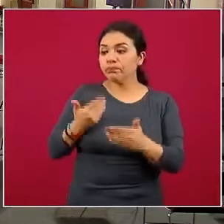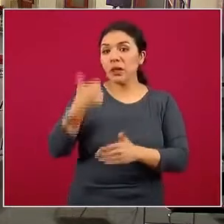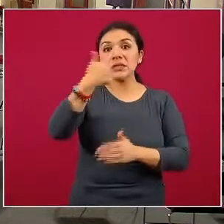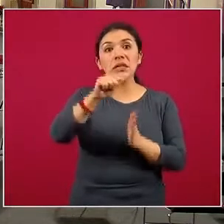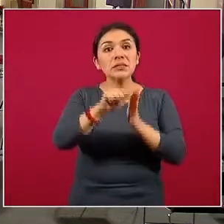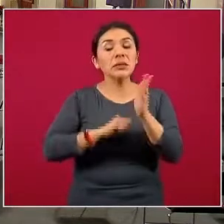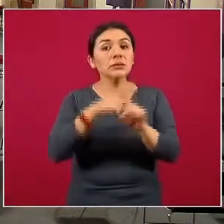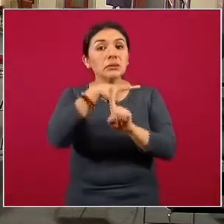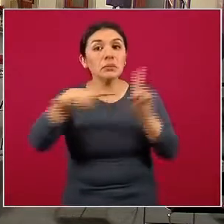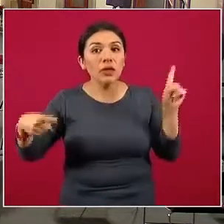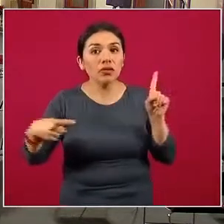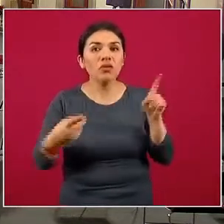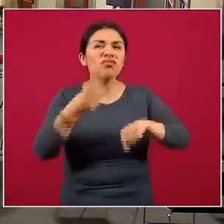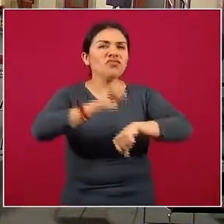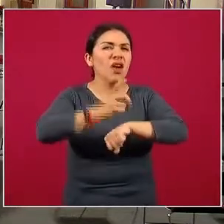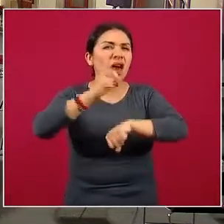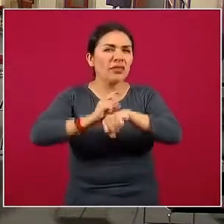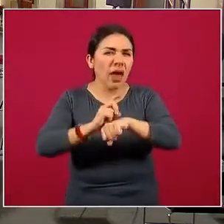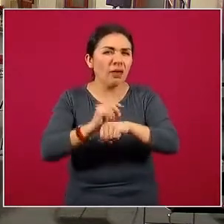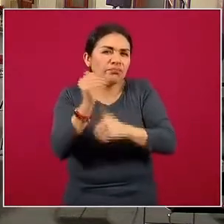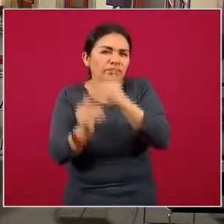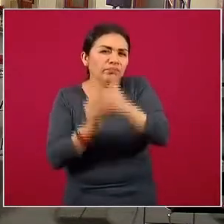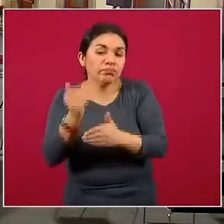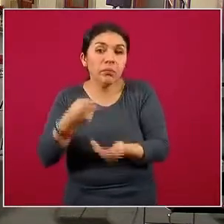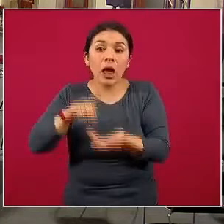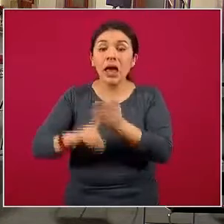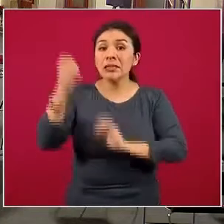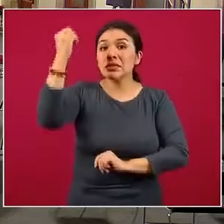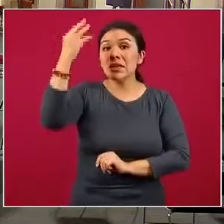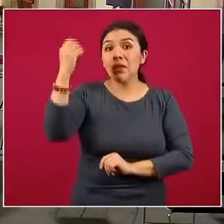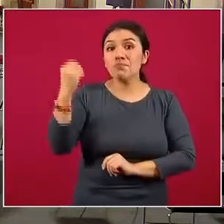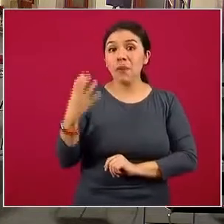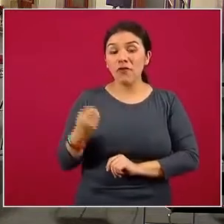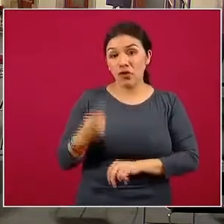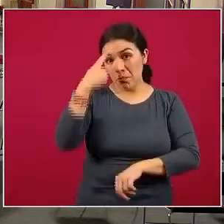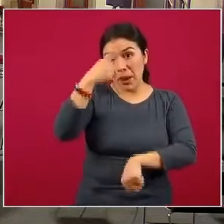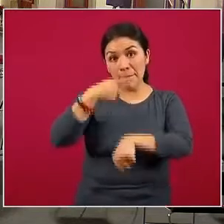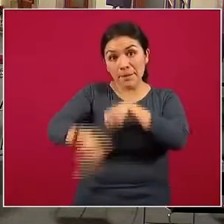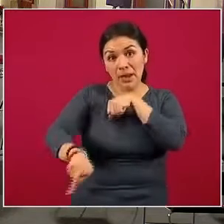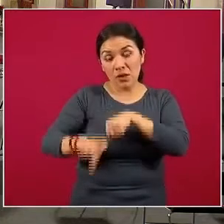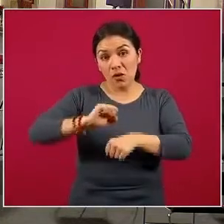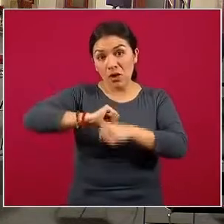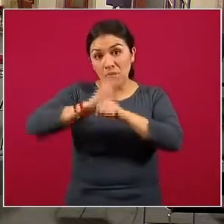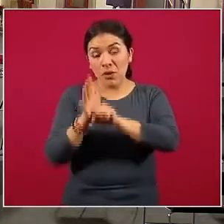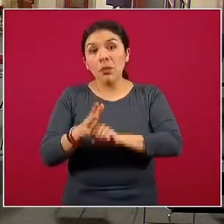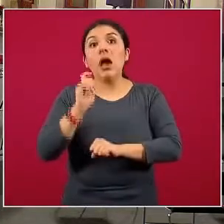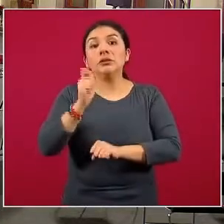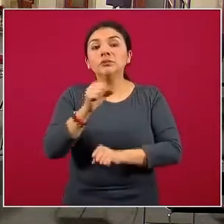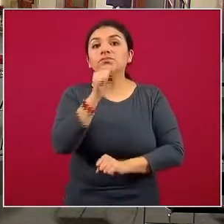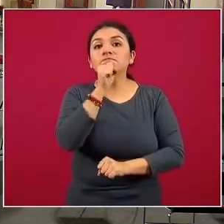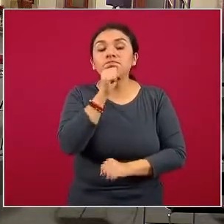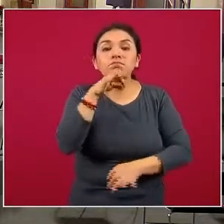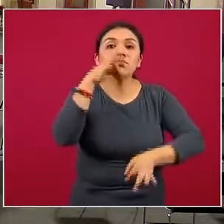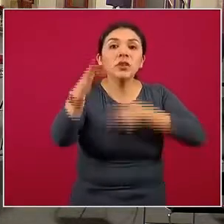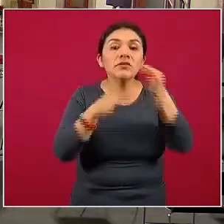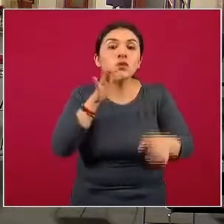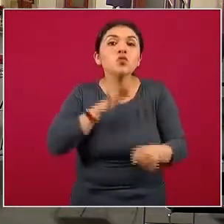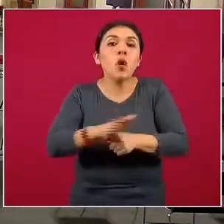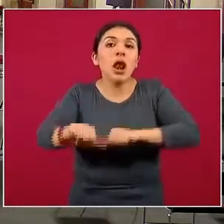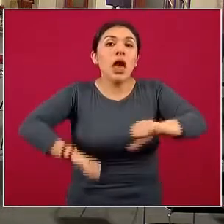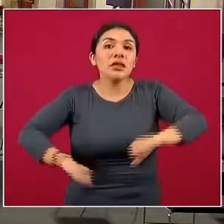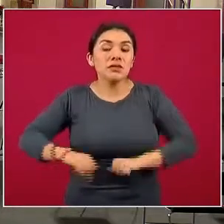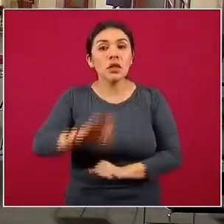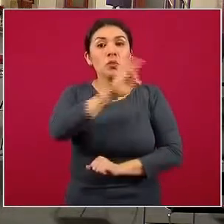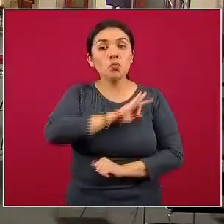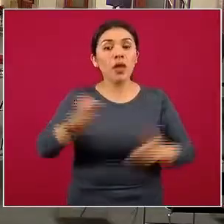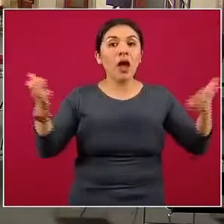medio y algunos días en donde el semáforo de riesgo epidémico ha marcado y ha normado las actividades